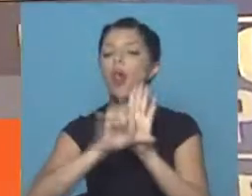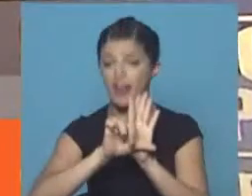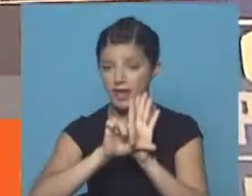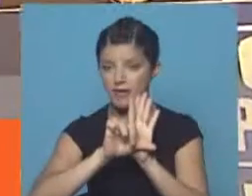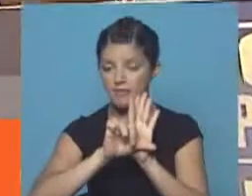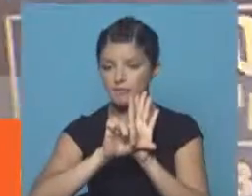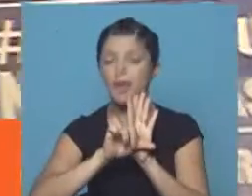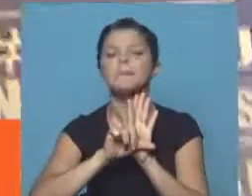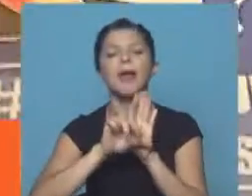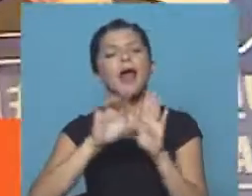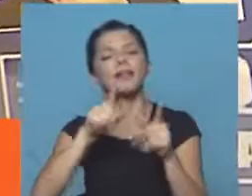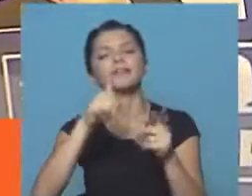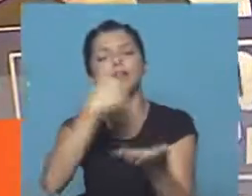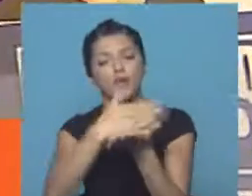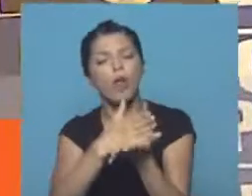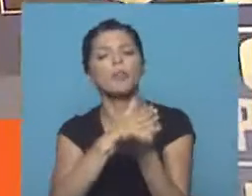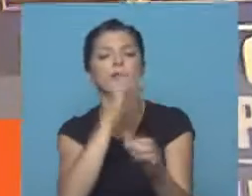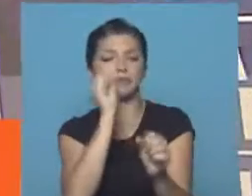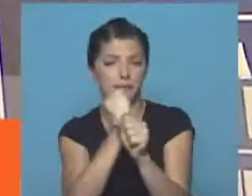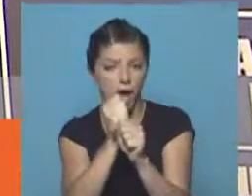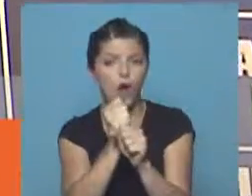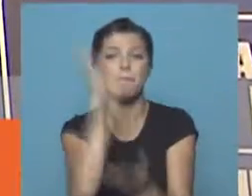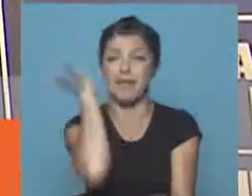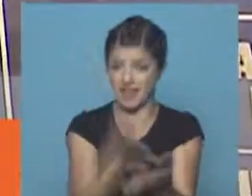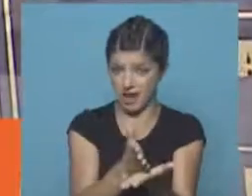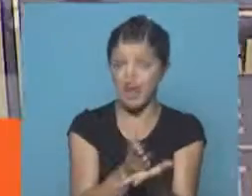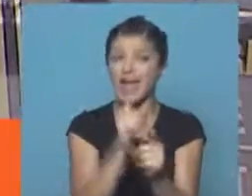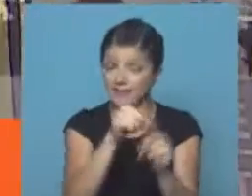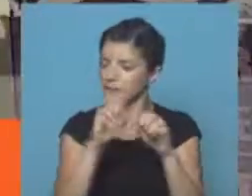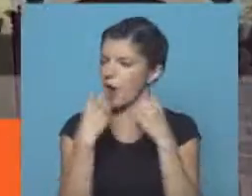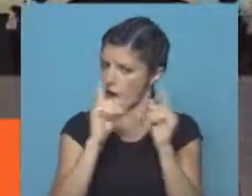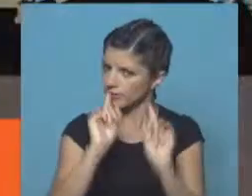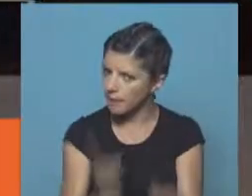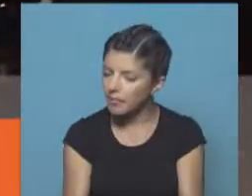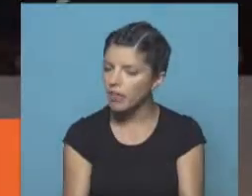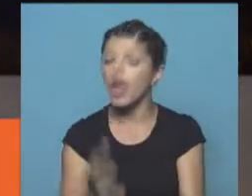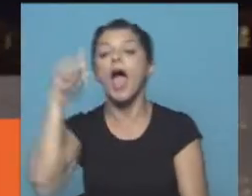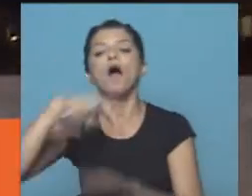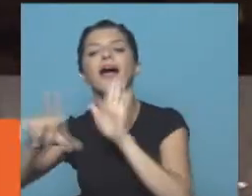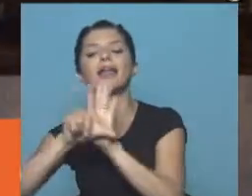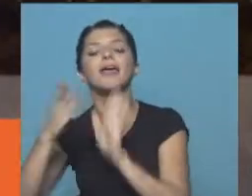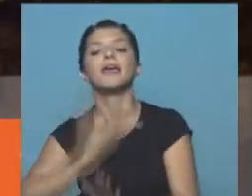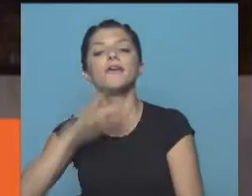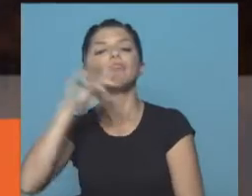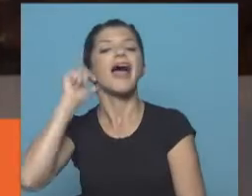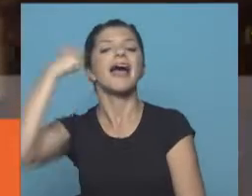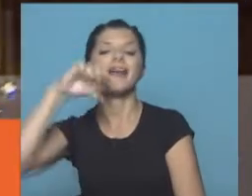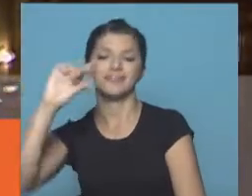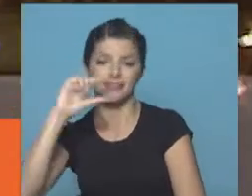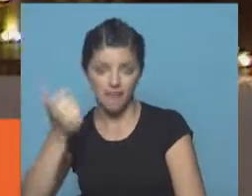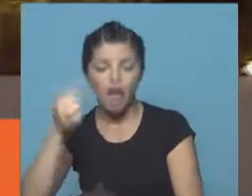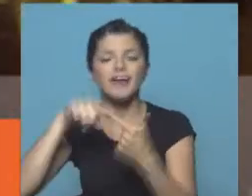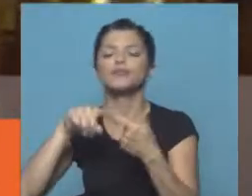del trabajo de toda la justicia penal nacional. El Congreso también aprobó la ley de flagrancia, que es una ley que permite romper con la